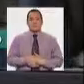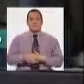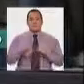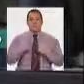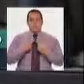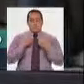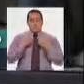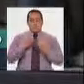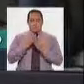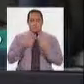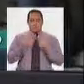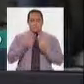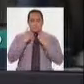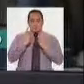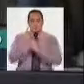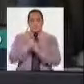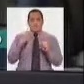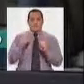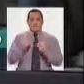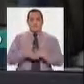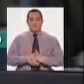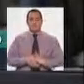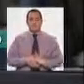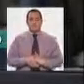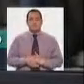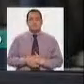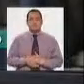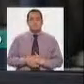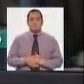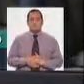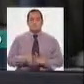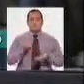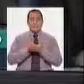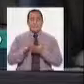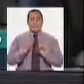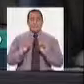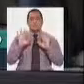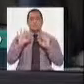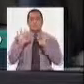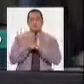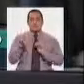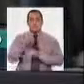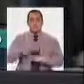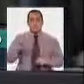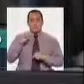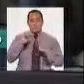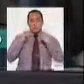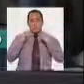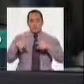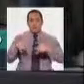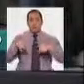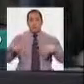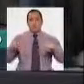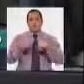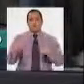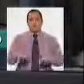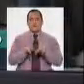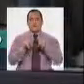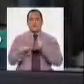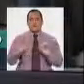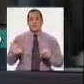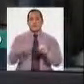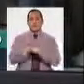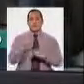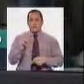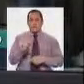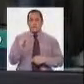llama profundamente la atención que se vaya a utilizar un audio obtenido